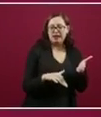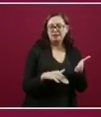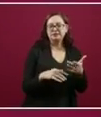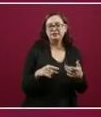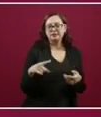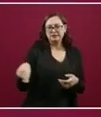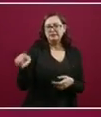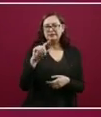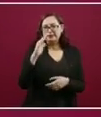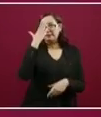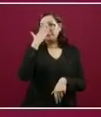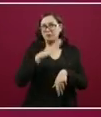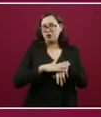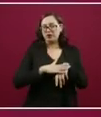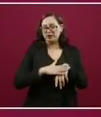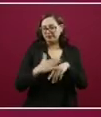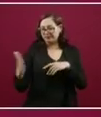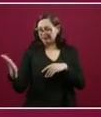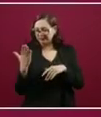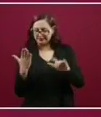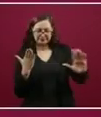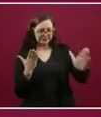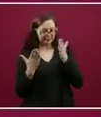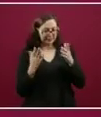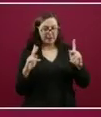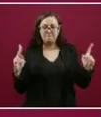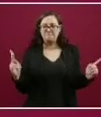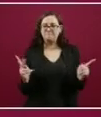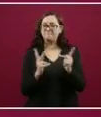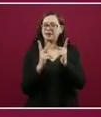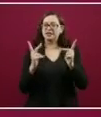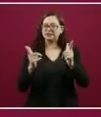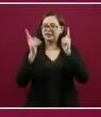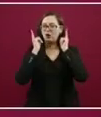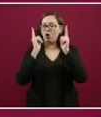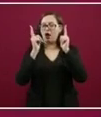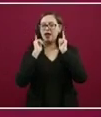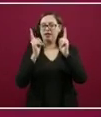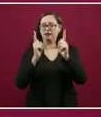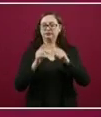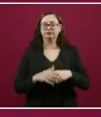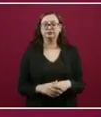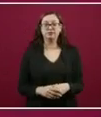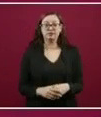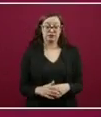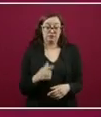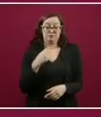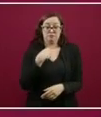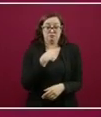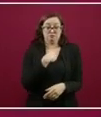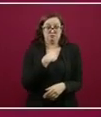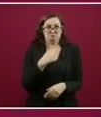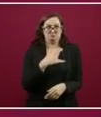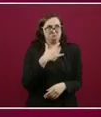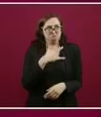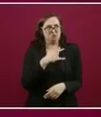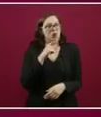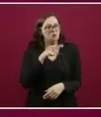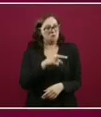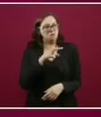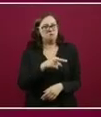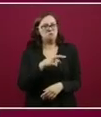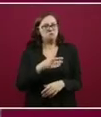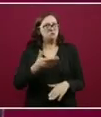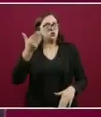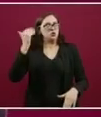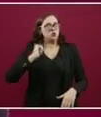tener en cuenta. Para mí, el mejor plan que se ha hecho en la historia del